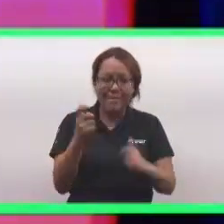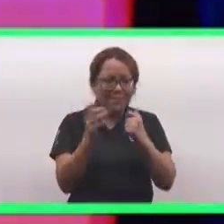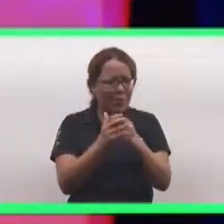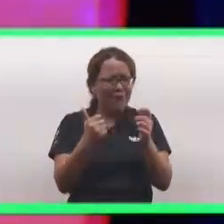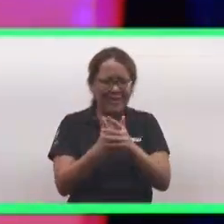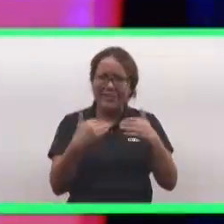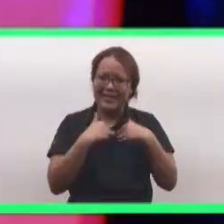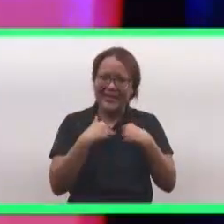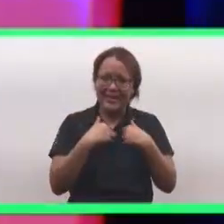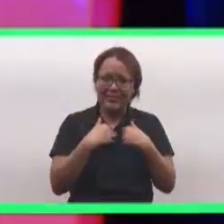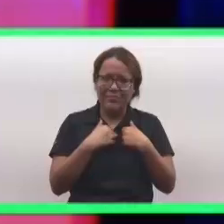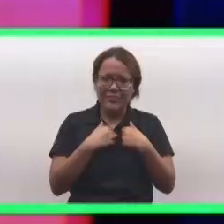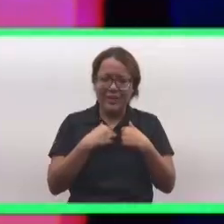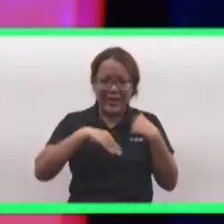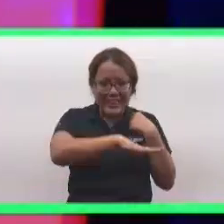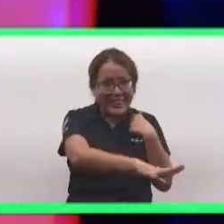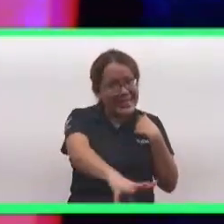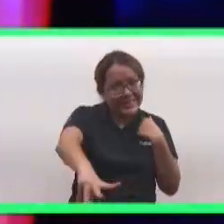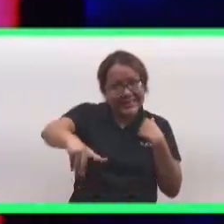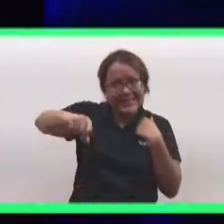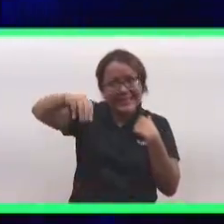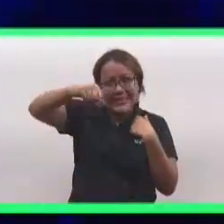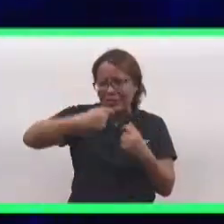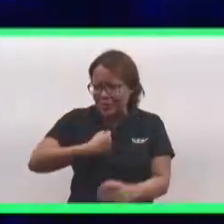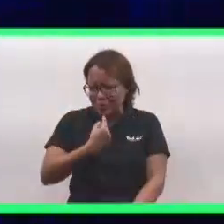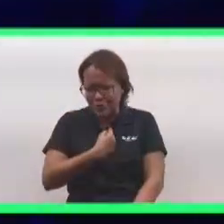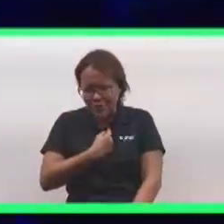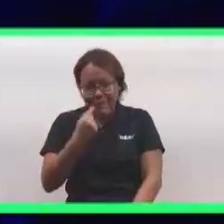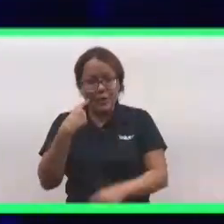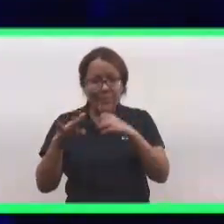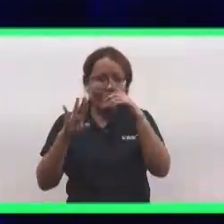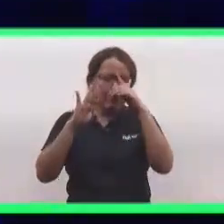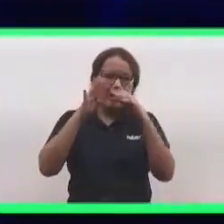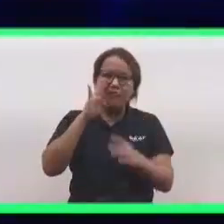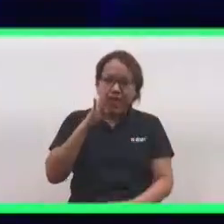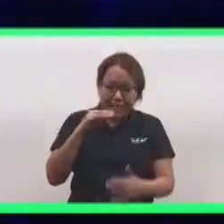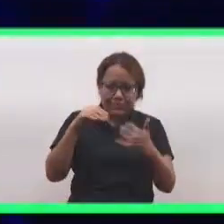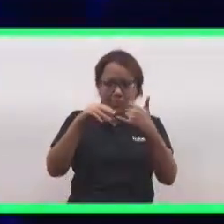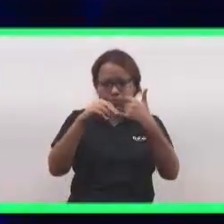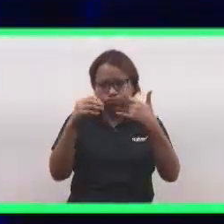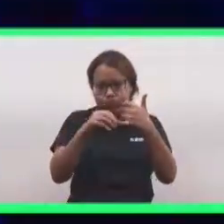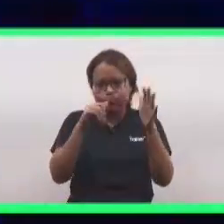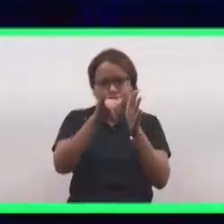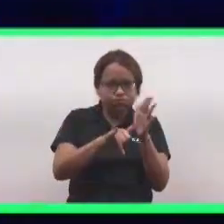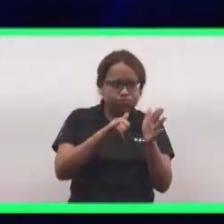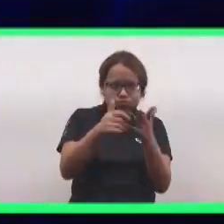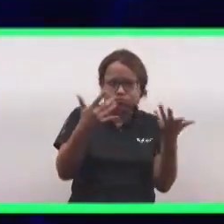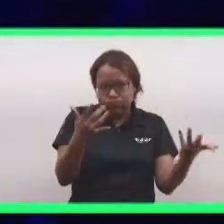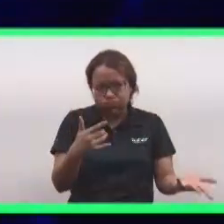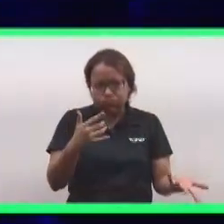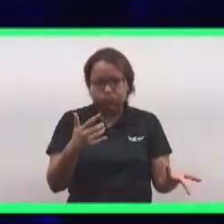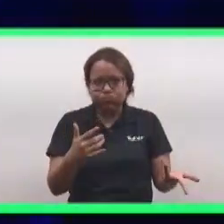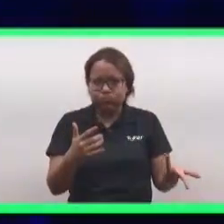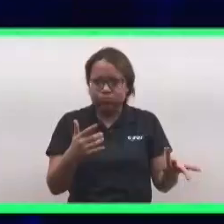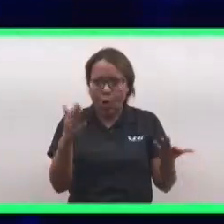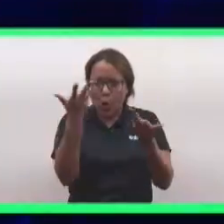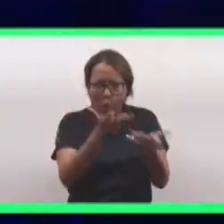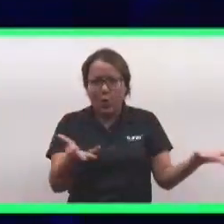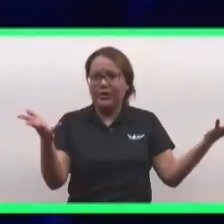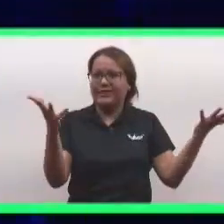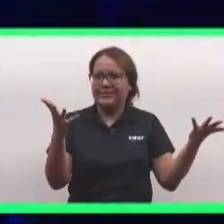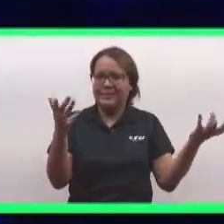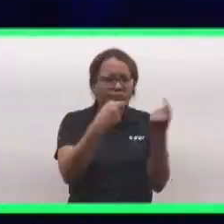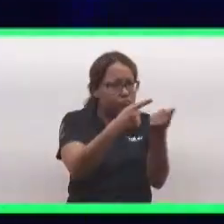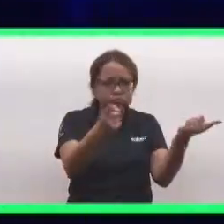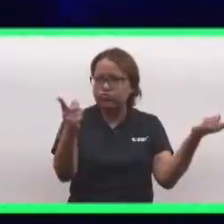ruido. Estamos rodeados de redes sociales, estamos rodeados, voy a decirlo con respeto, de maquillaje, estamos